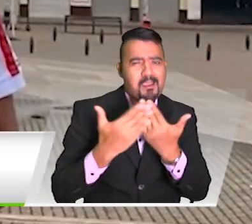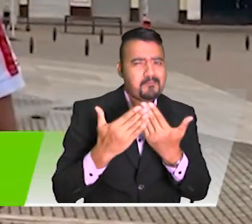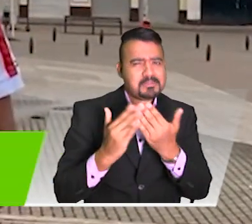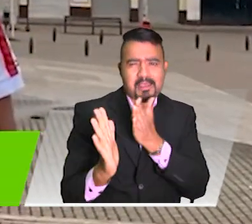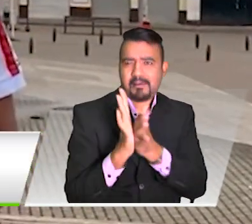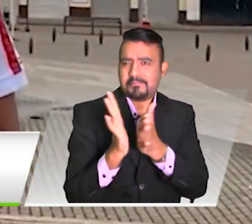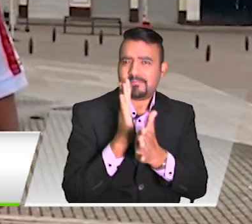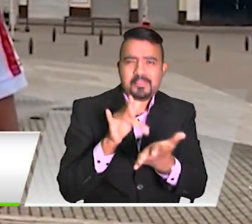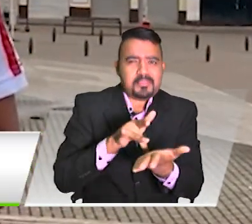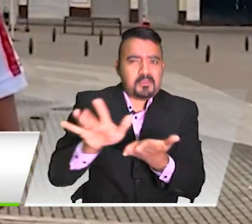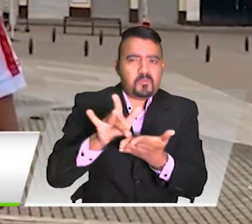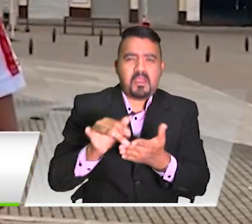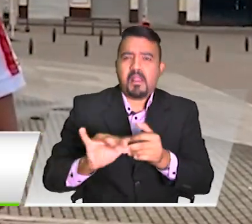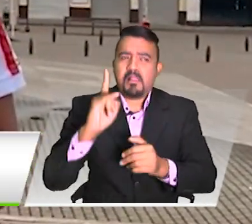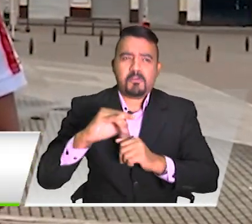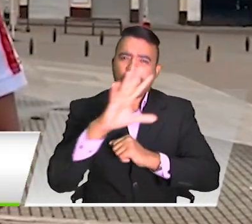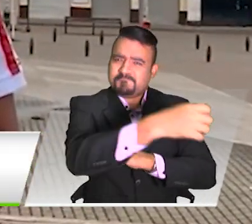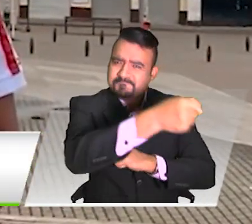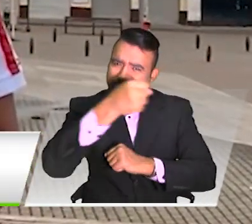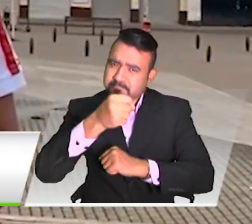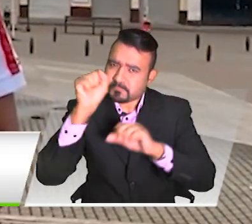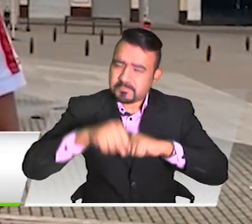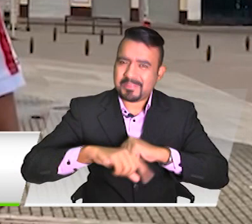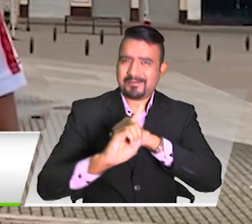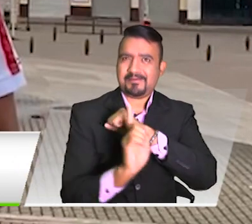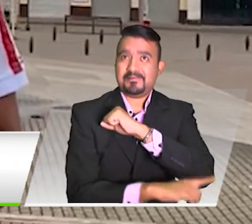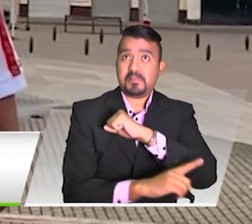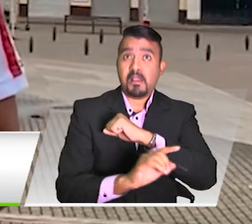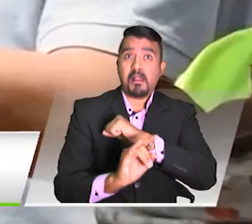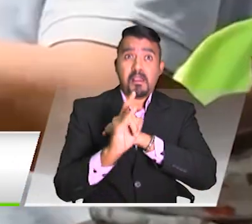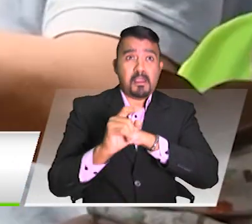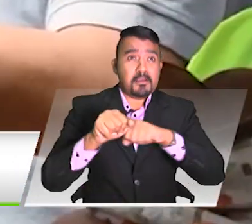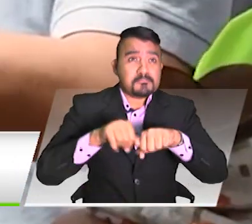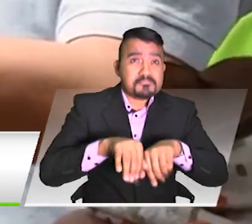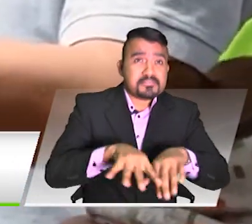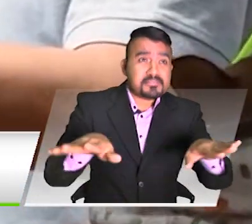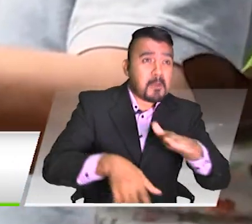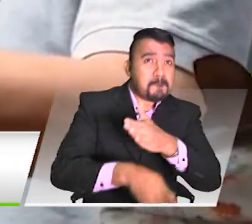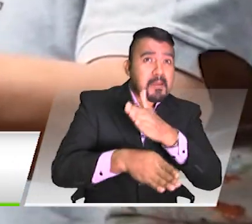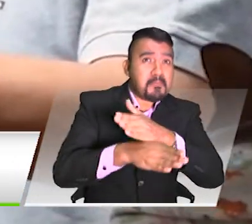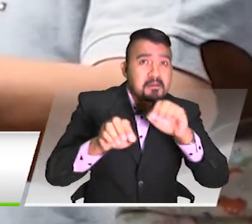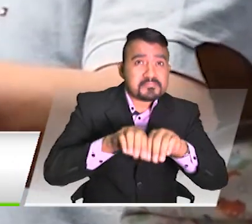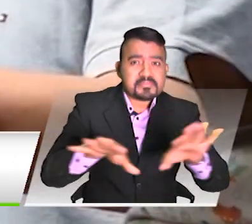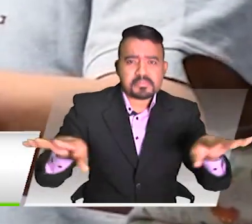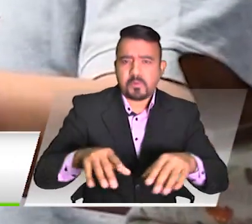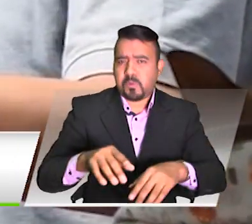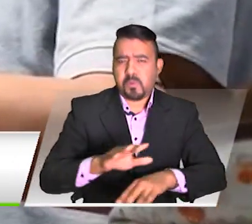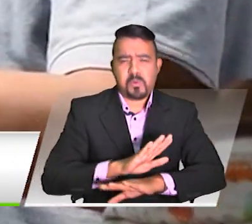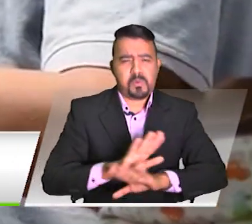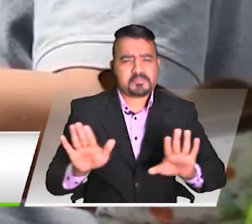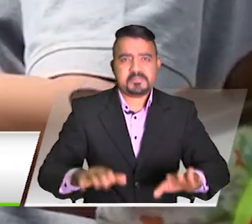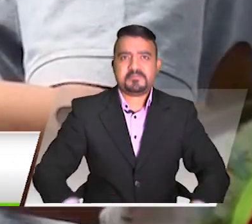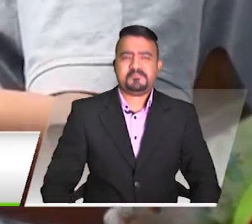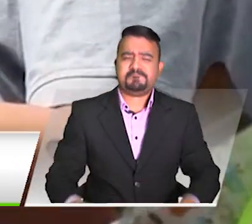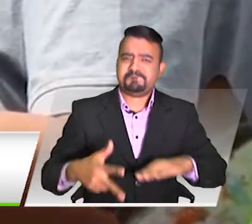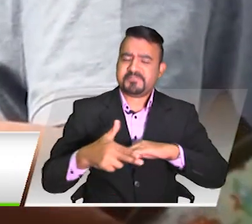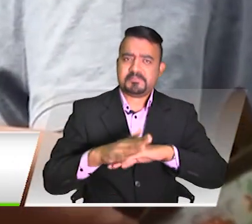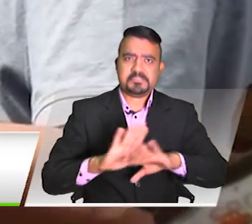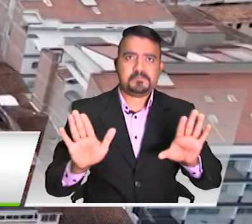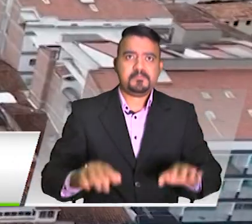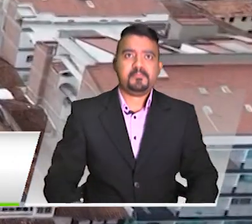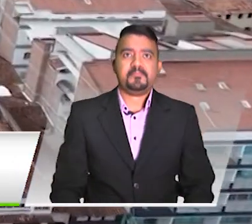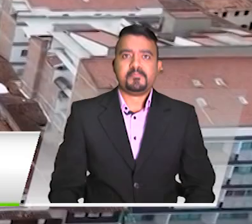para evitar que éstos y las autoridades han manifestado